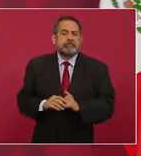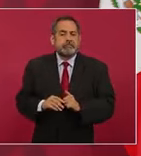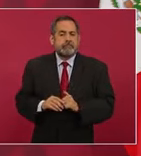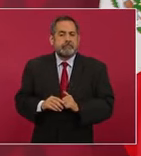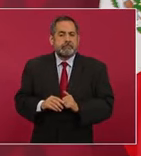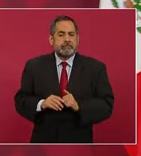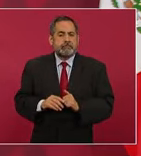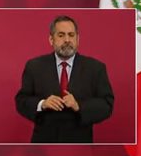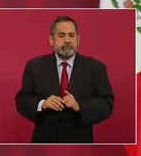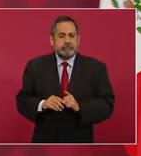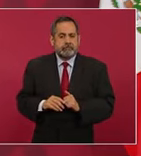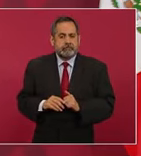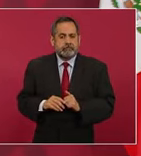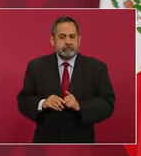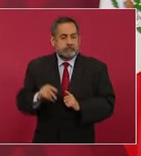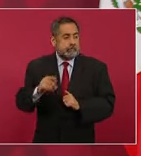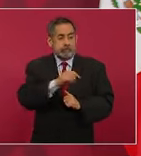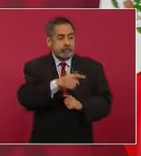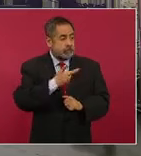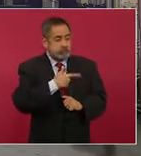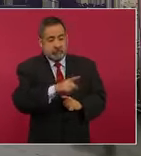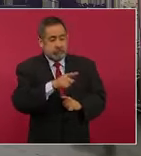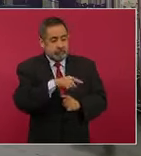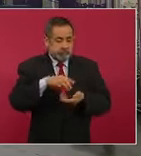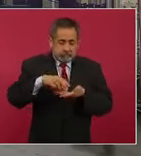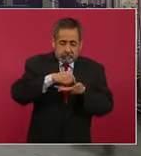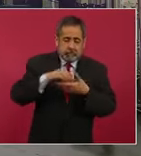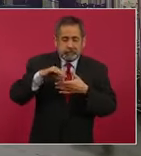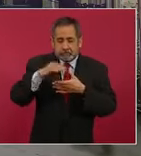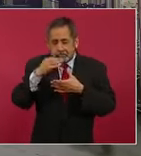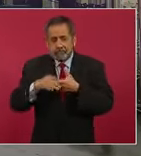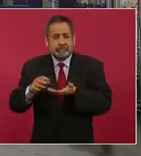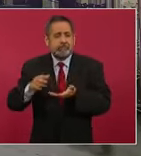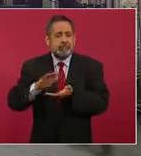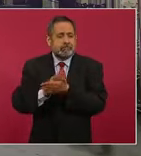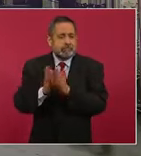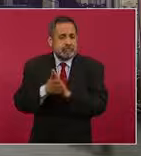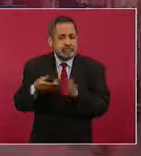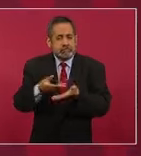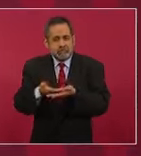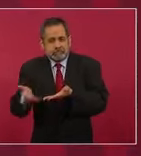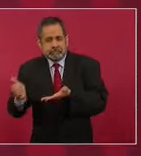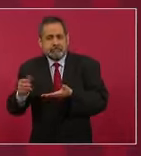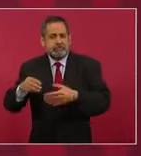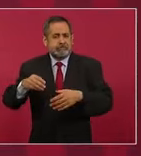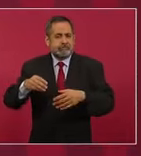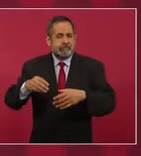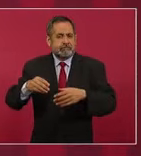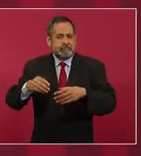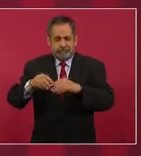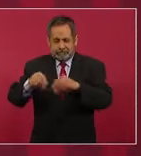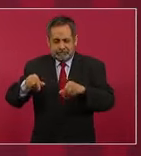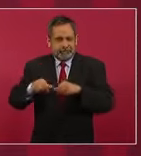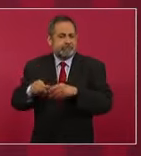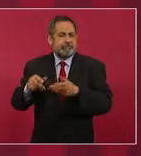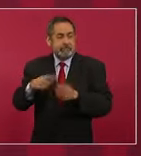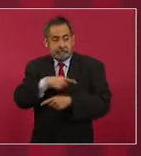pues, aunque no les gusten las garnachas y las picadas, ¿sí? Y las tlayudas, o